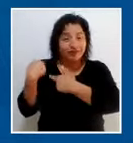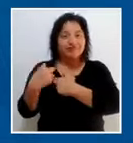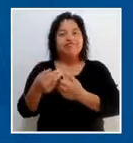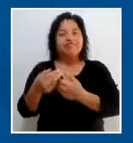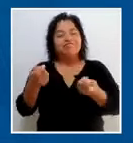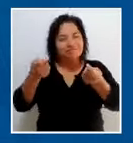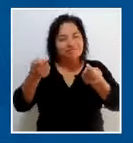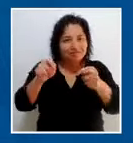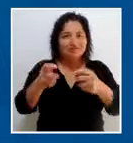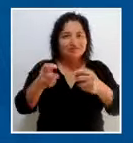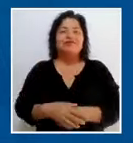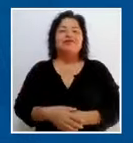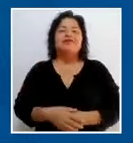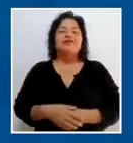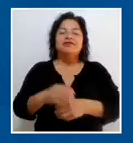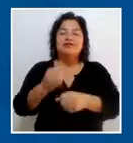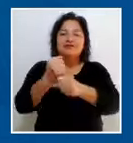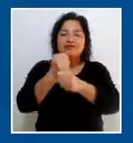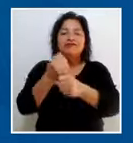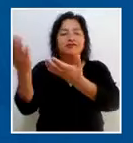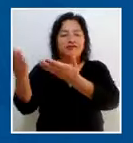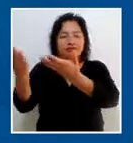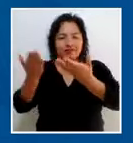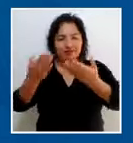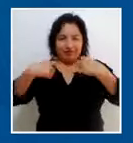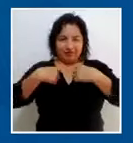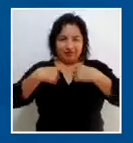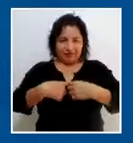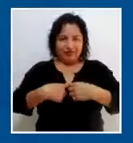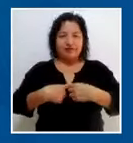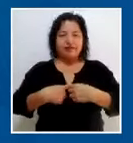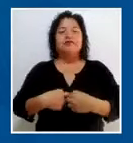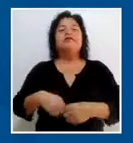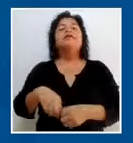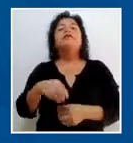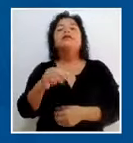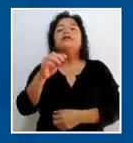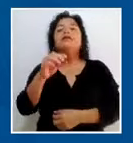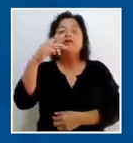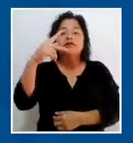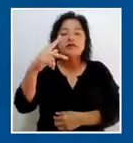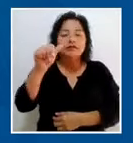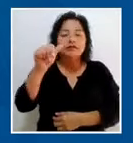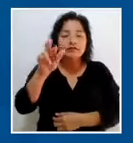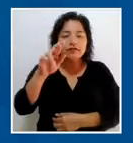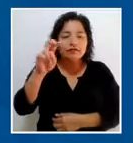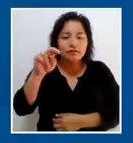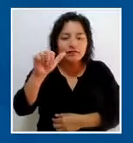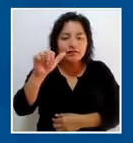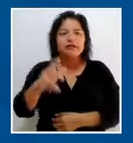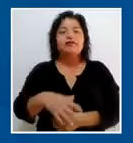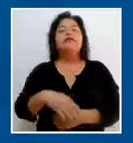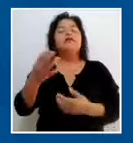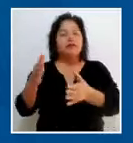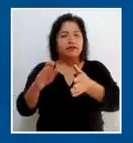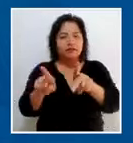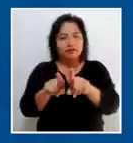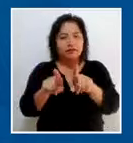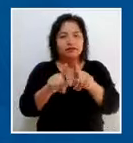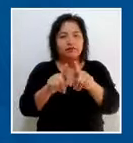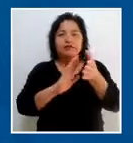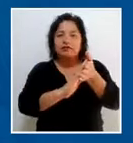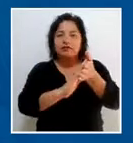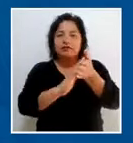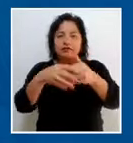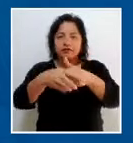la doctora Karina Díaz, quien es comisionada de la Junta para Asuntos Constitucionales de la Defensoría del Pueblo, y también saludamos la presencia